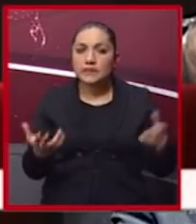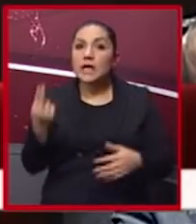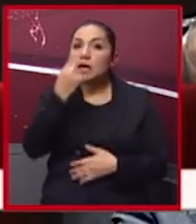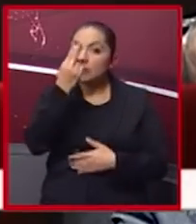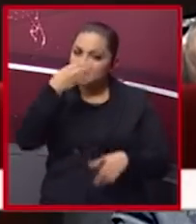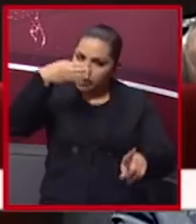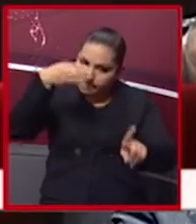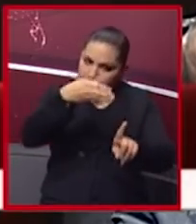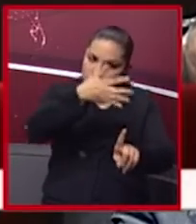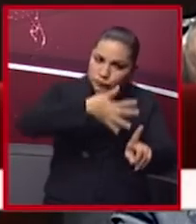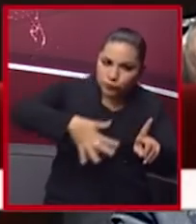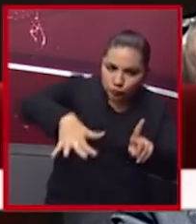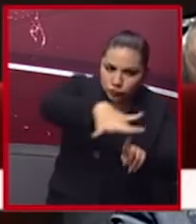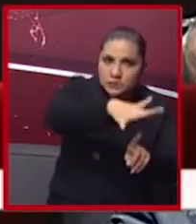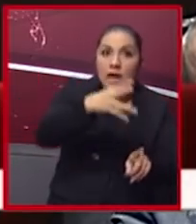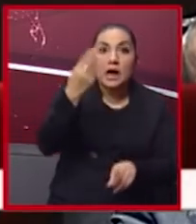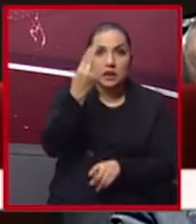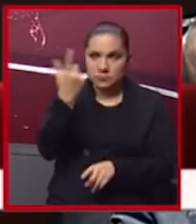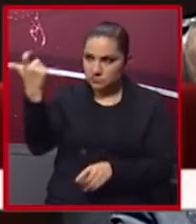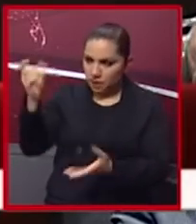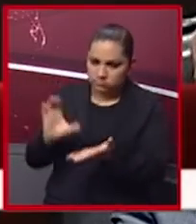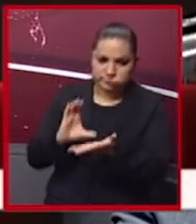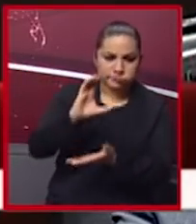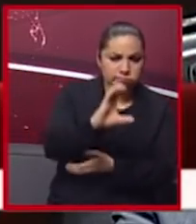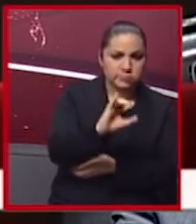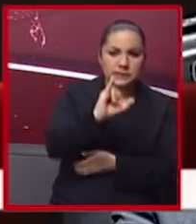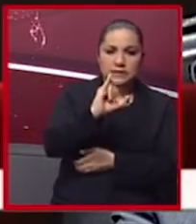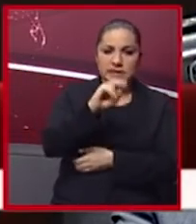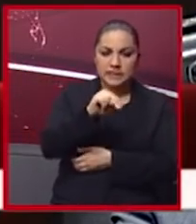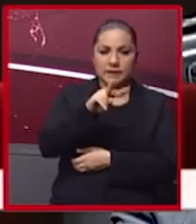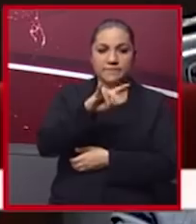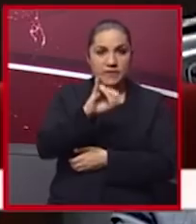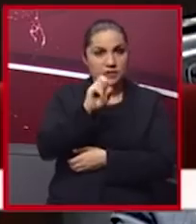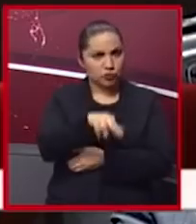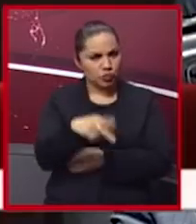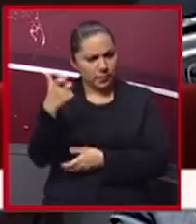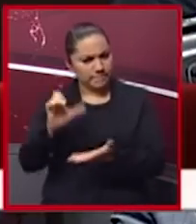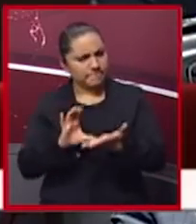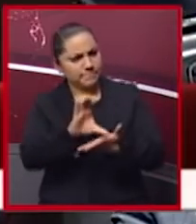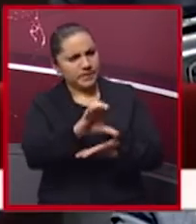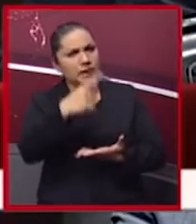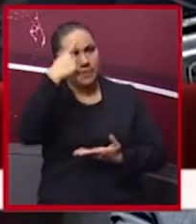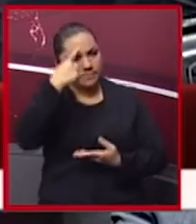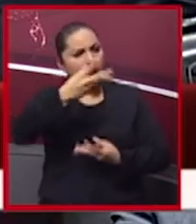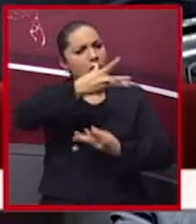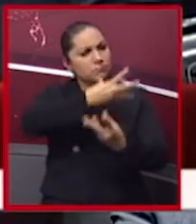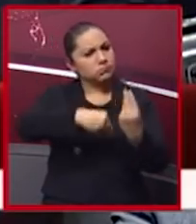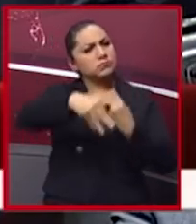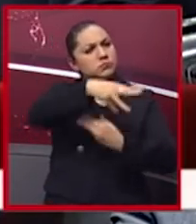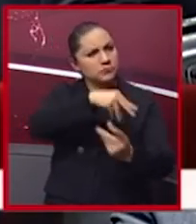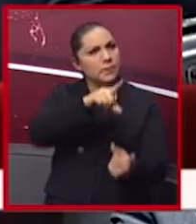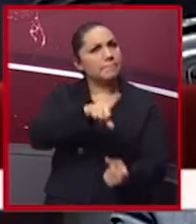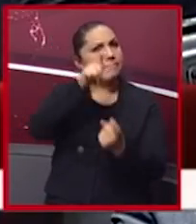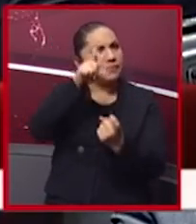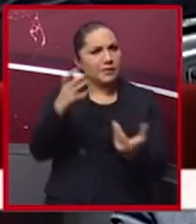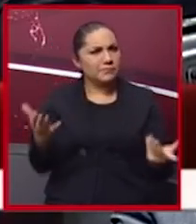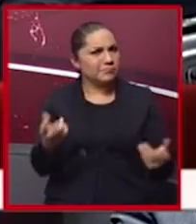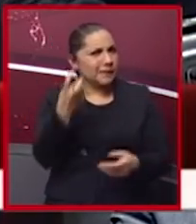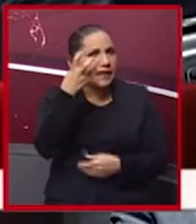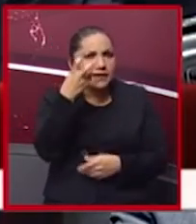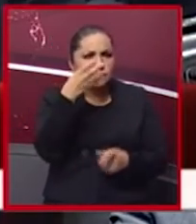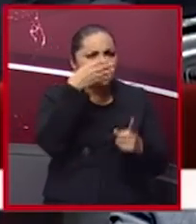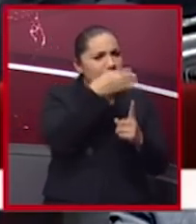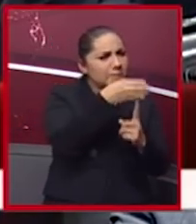productiva. Eso es lo que se está haciendo, simple y sencillamente, acabar con